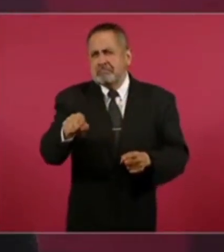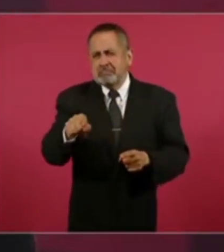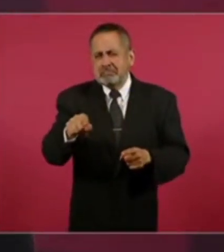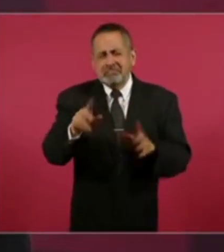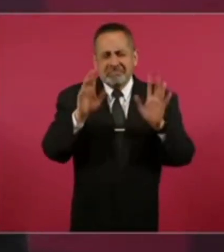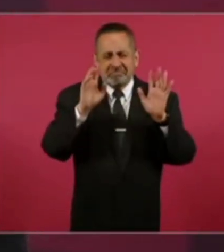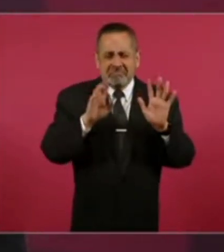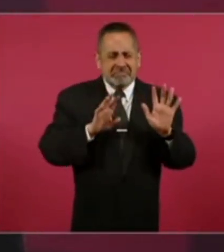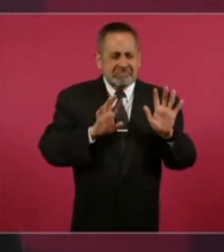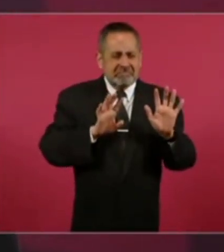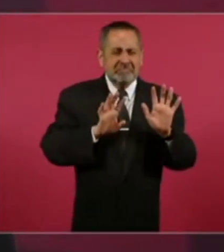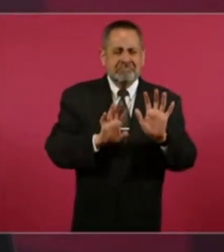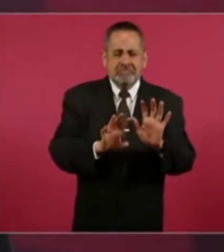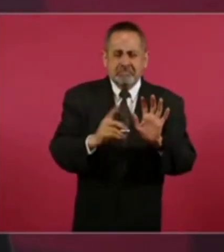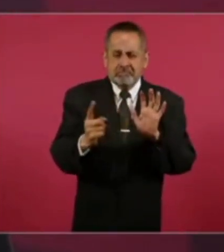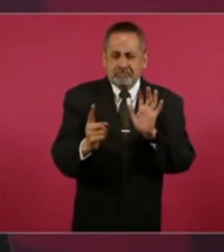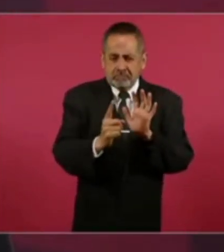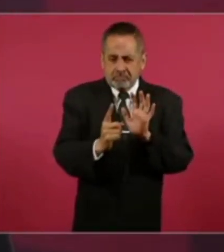de